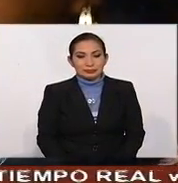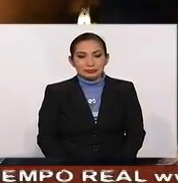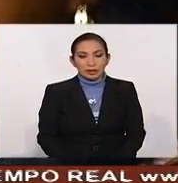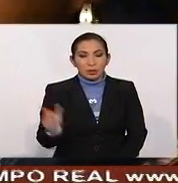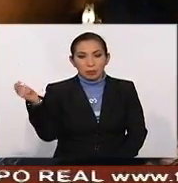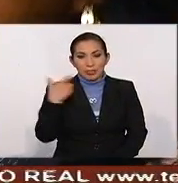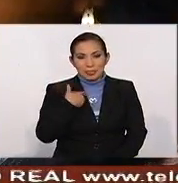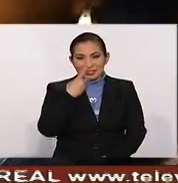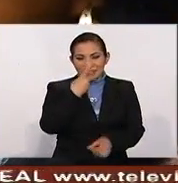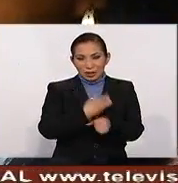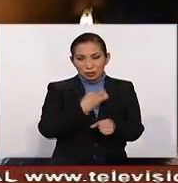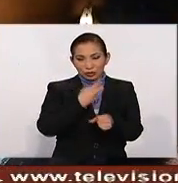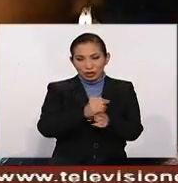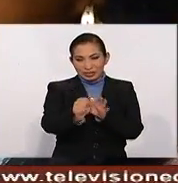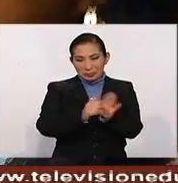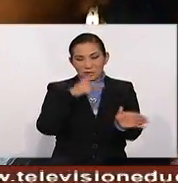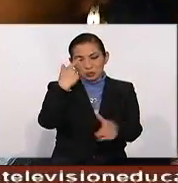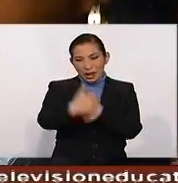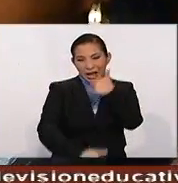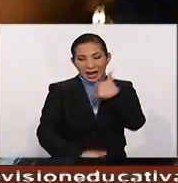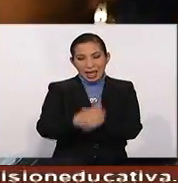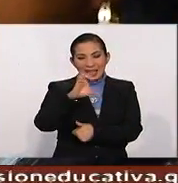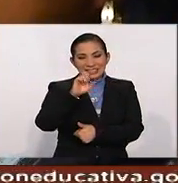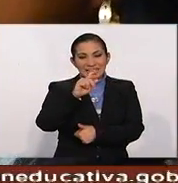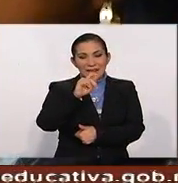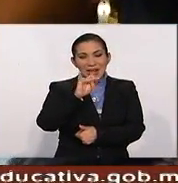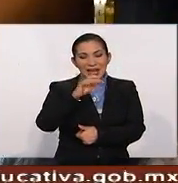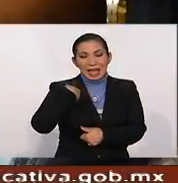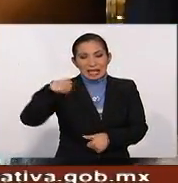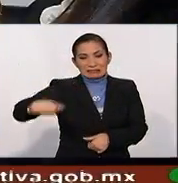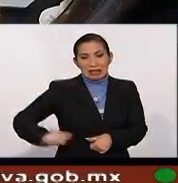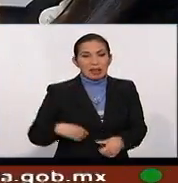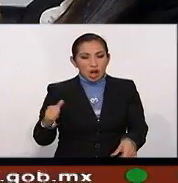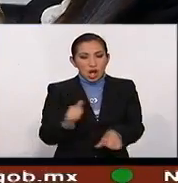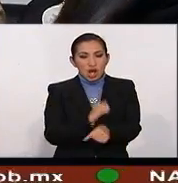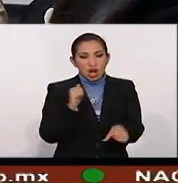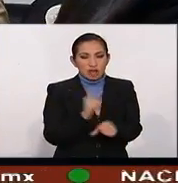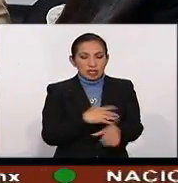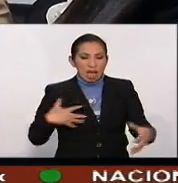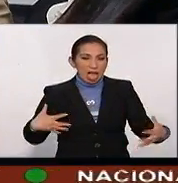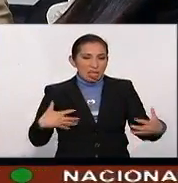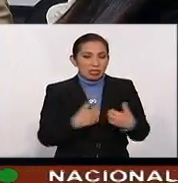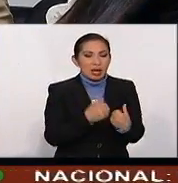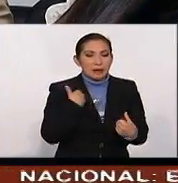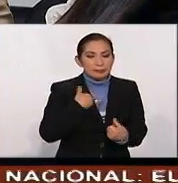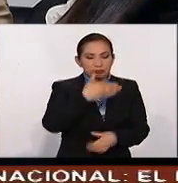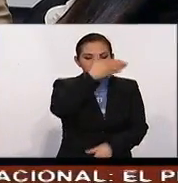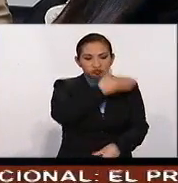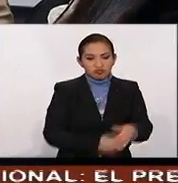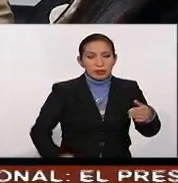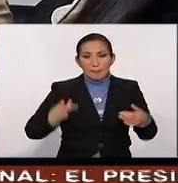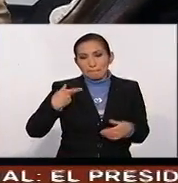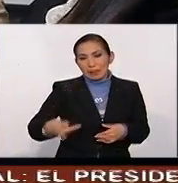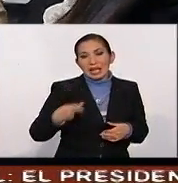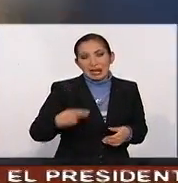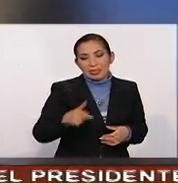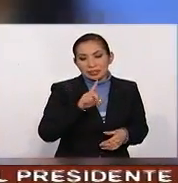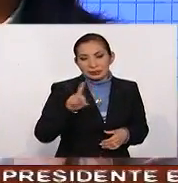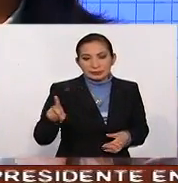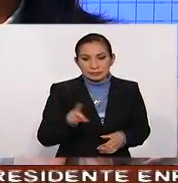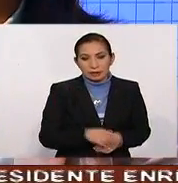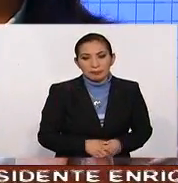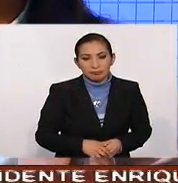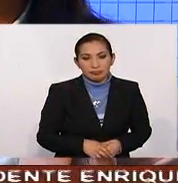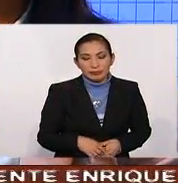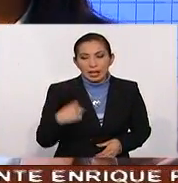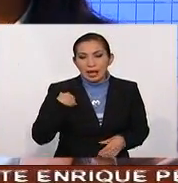Cuando cursaba el segundo semestre de su carrera, Estefanía sufrió un accidente automovilístico por el que le fue amputada la pierna derecha. En